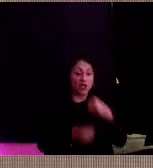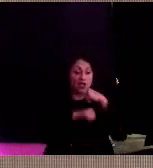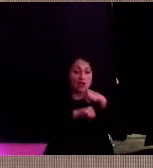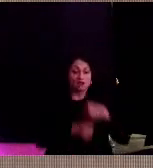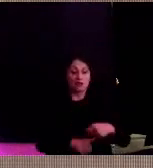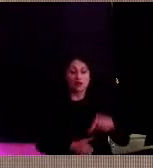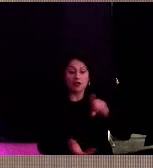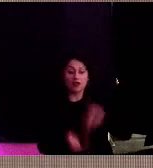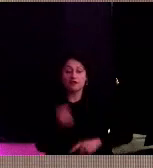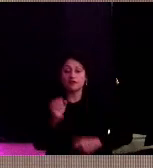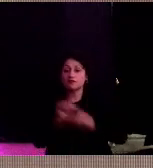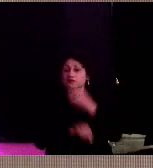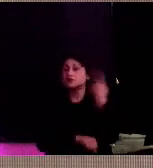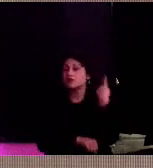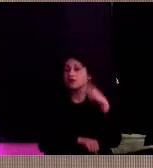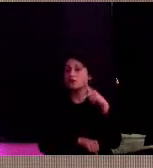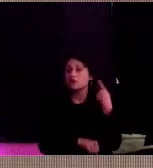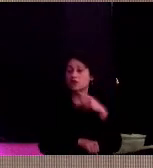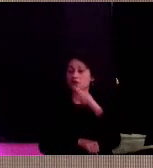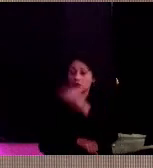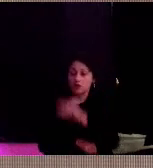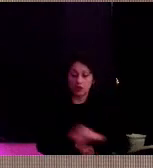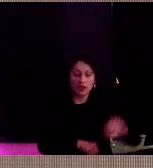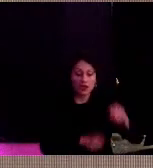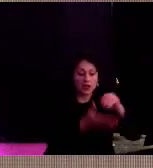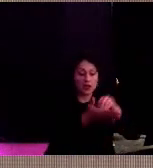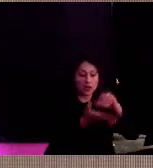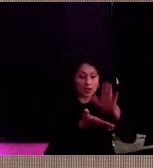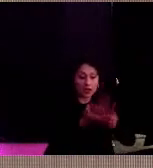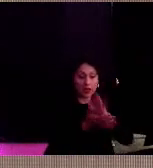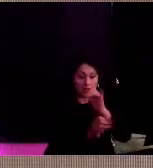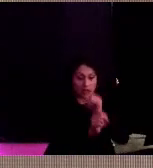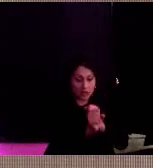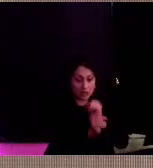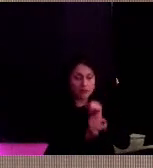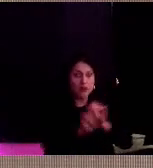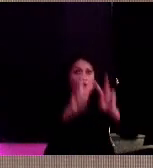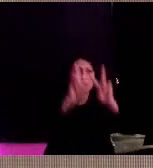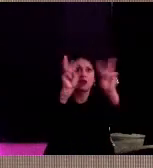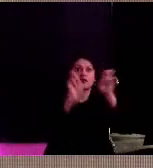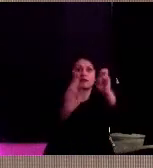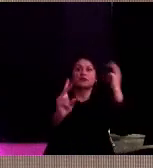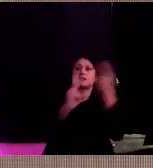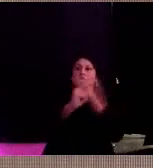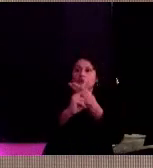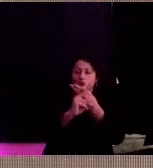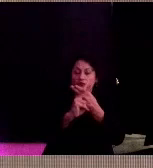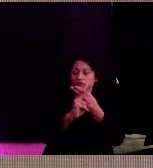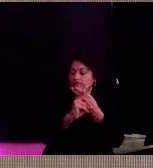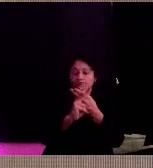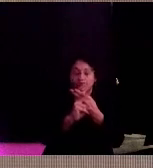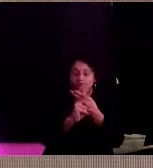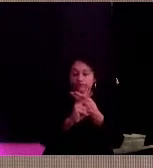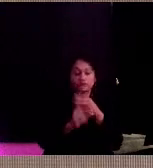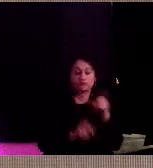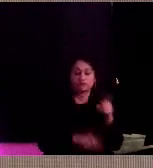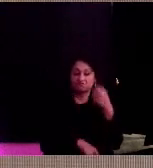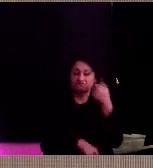en Puebla reclasifiquen los hechos de suicidio a posible feminicidio.